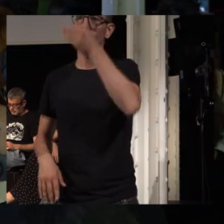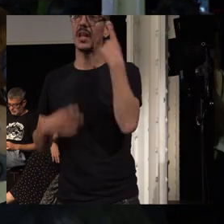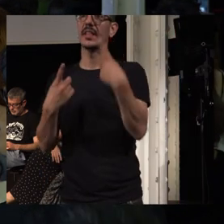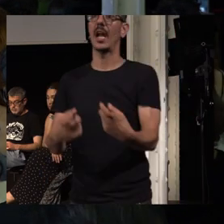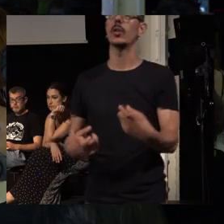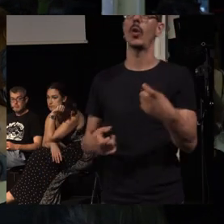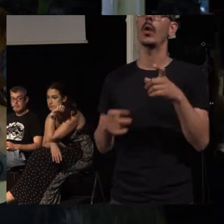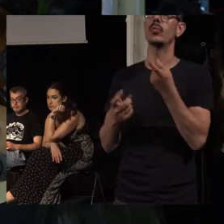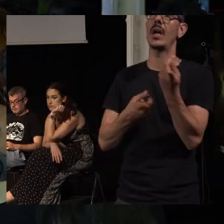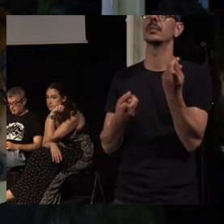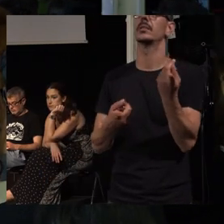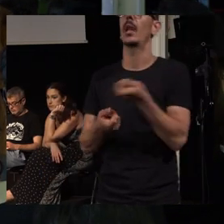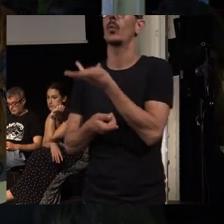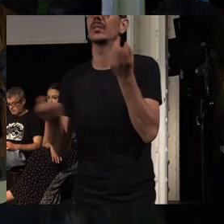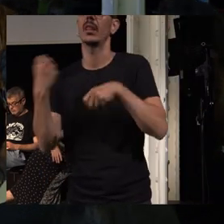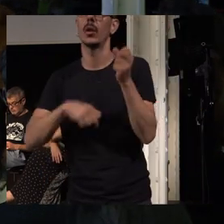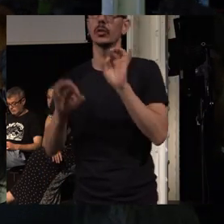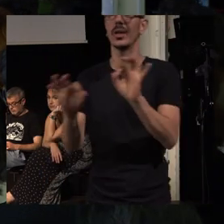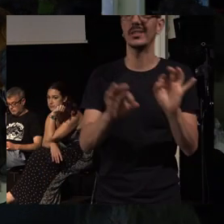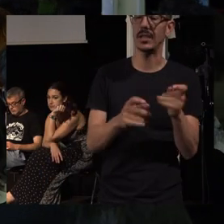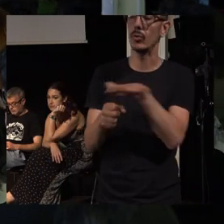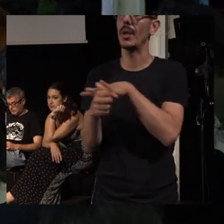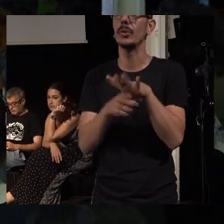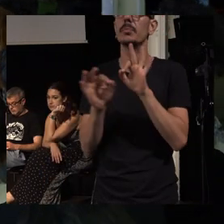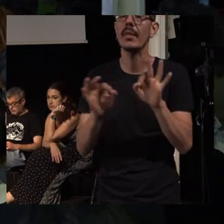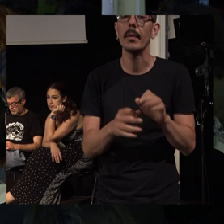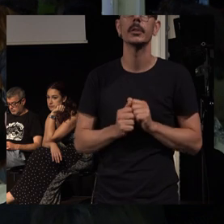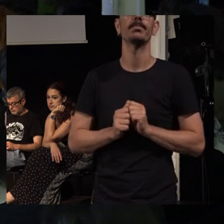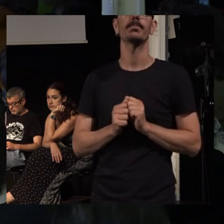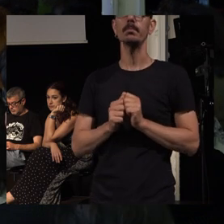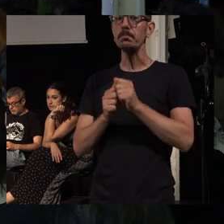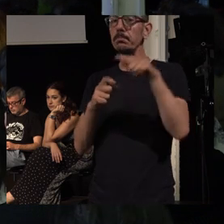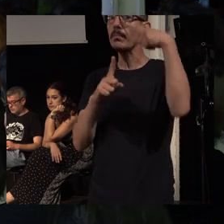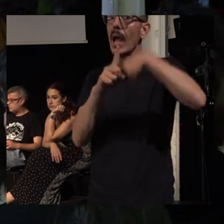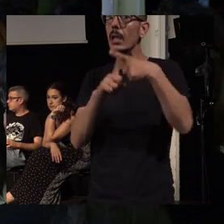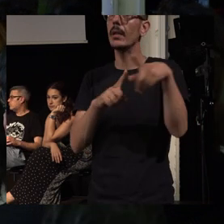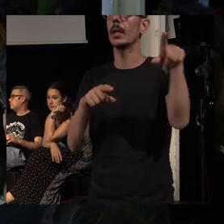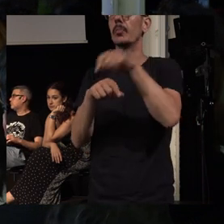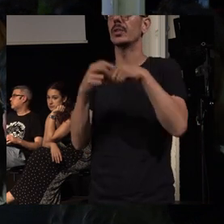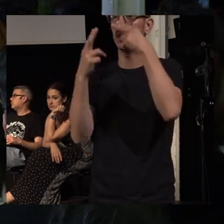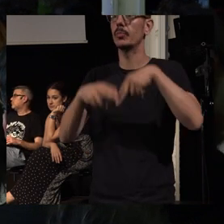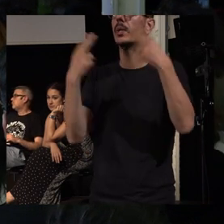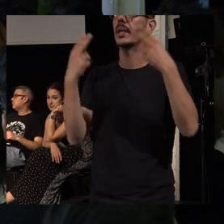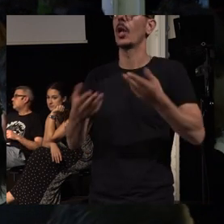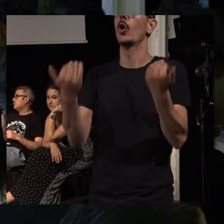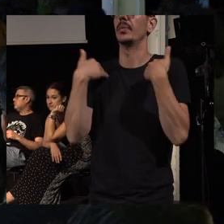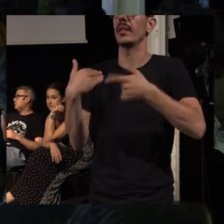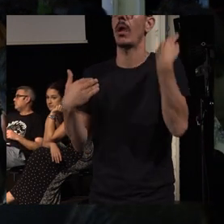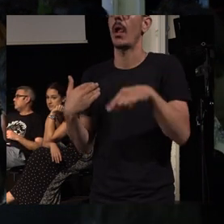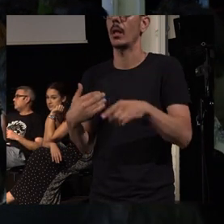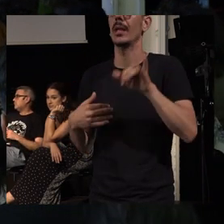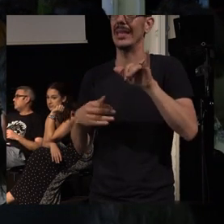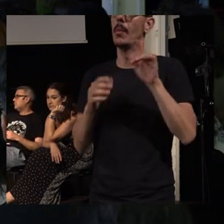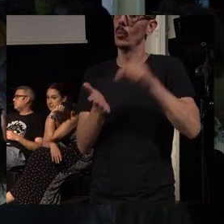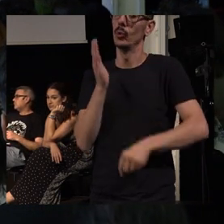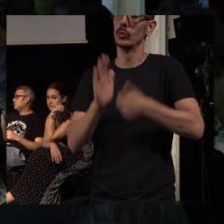abordaré, sino en ámbitos muy específicos y que para mí, a nivel de políticas públicas, sí que hay competencias y que sí que hay acciones para hacer, y además desde las políticas